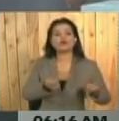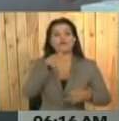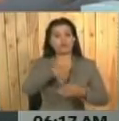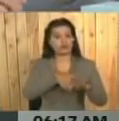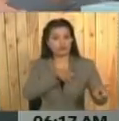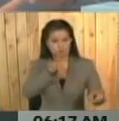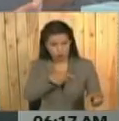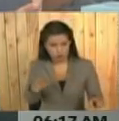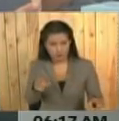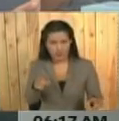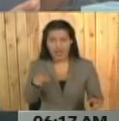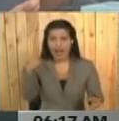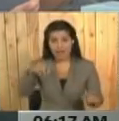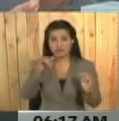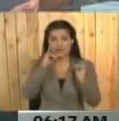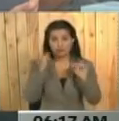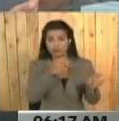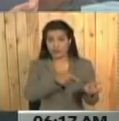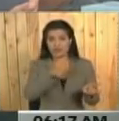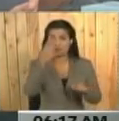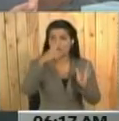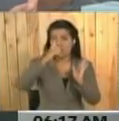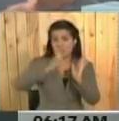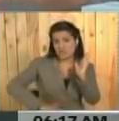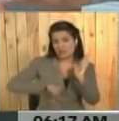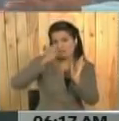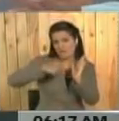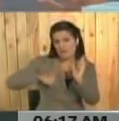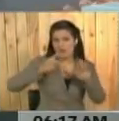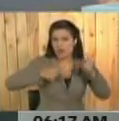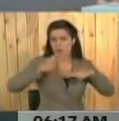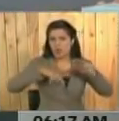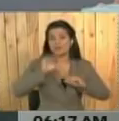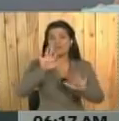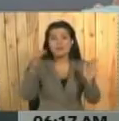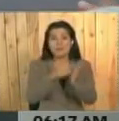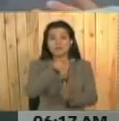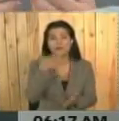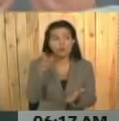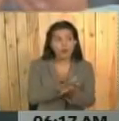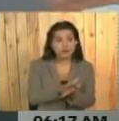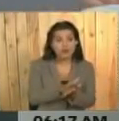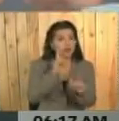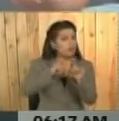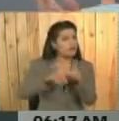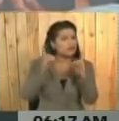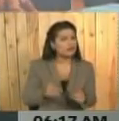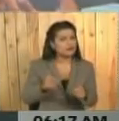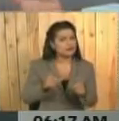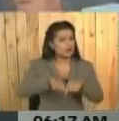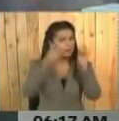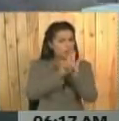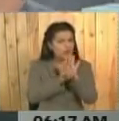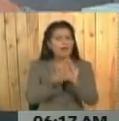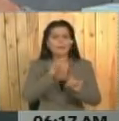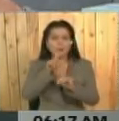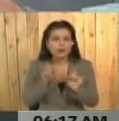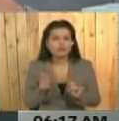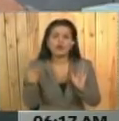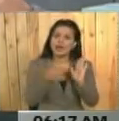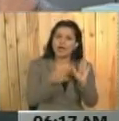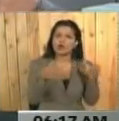decir hayo 10,000 muertos que que aparecen firmando una serie de acciones que son ilegales En qué escenario quedarían estos señores como actores